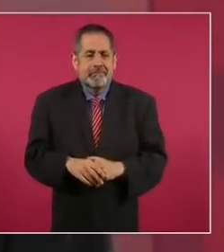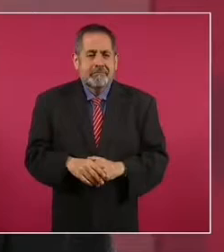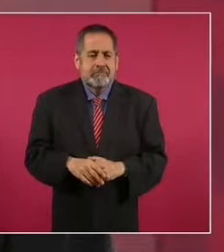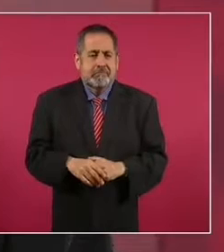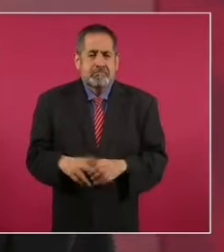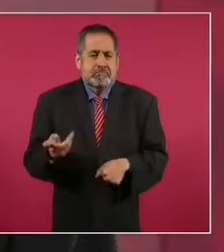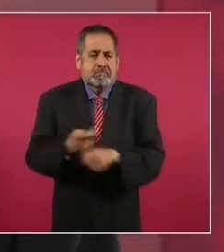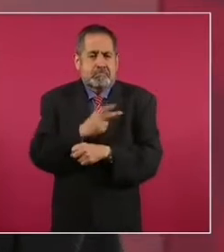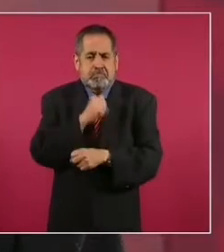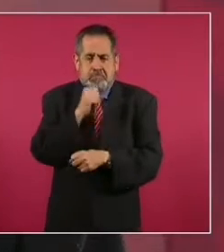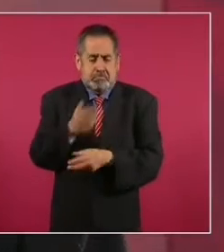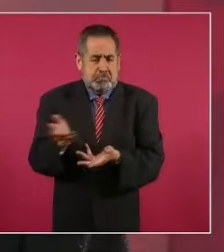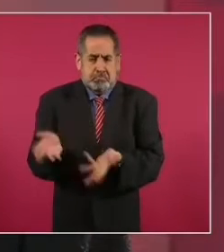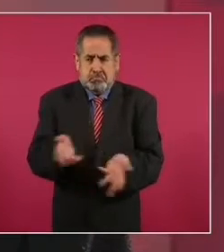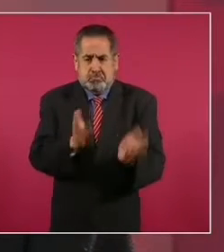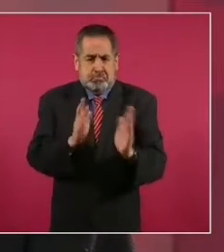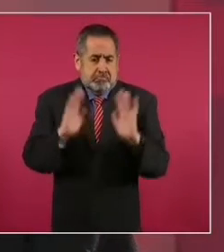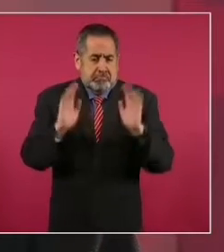no afecten nada.